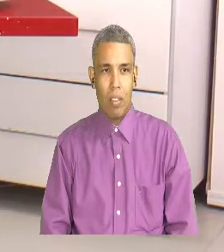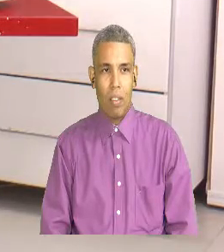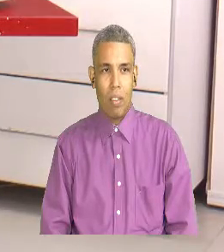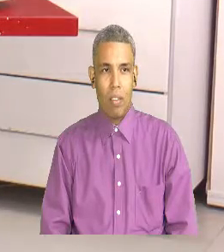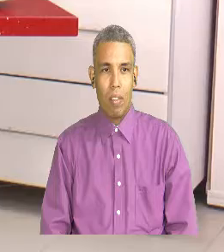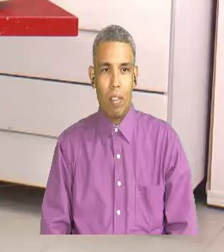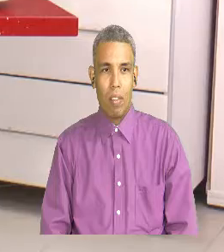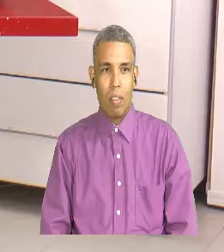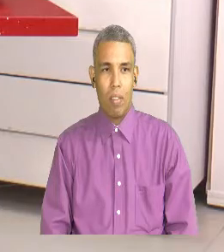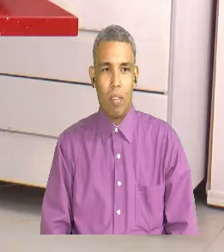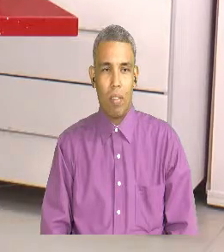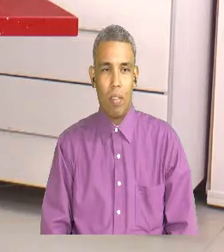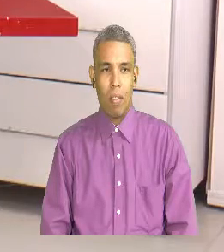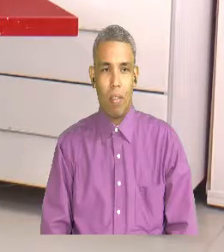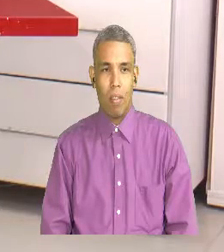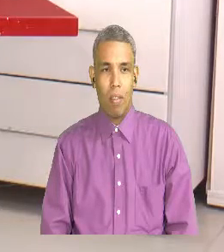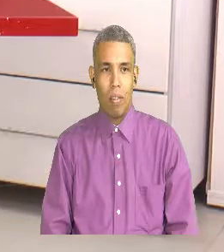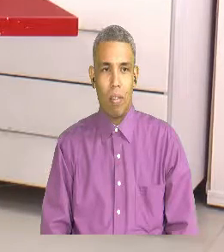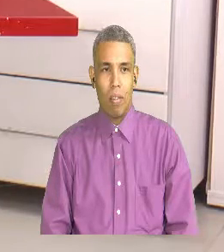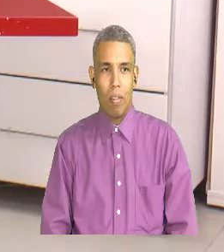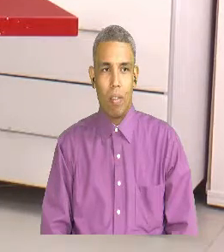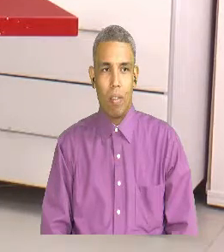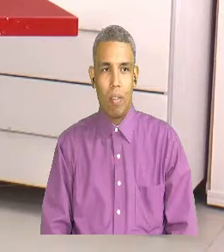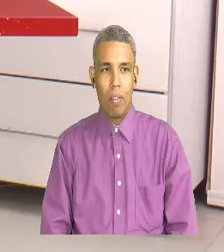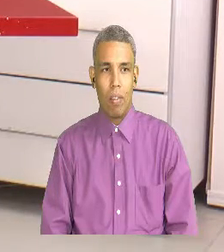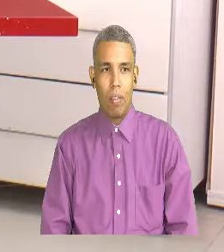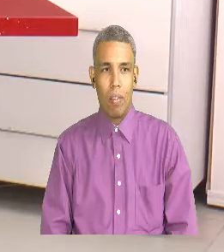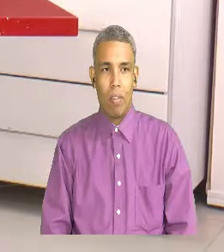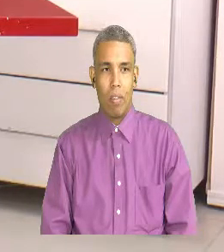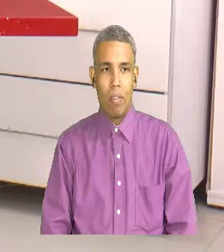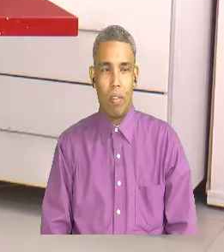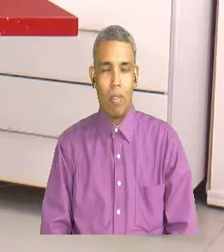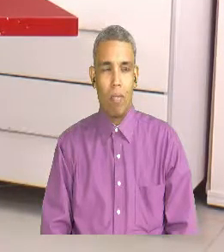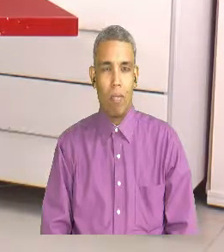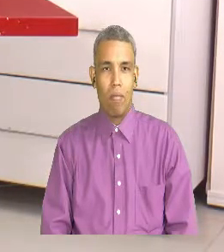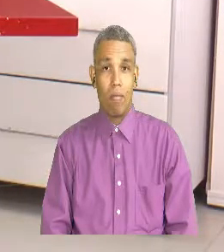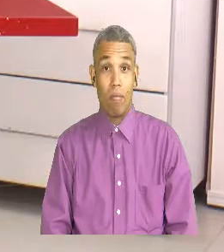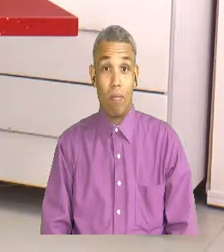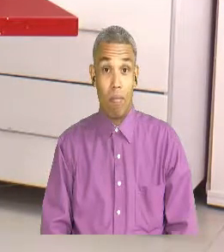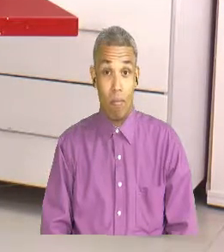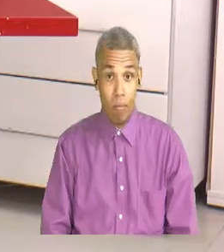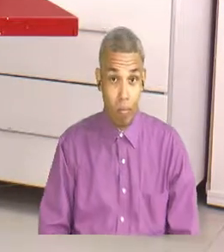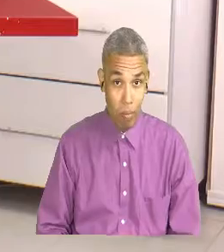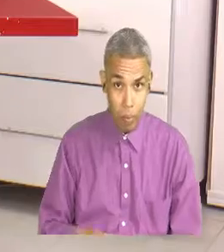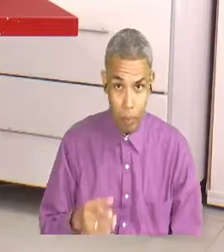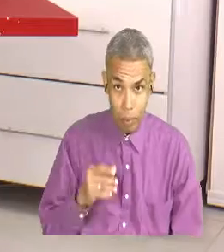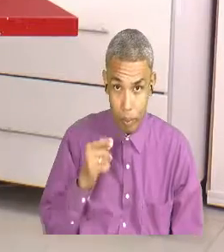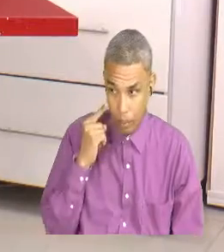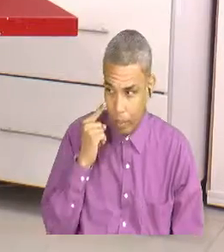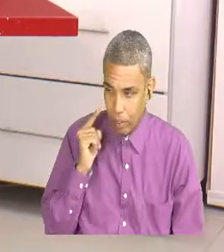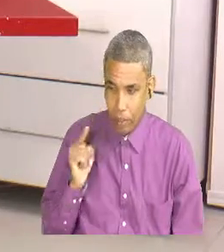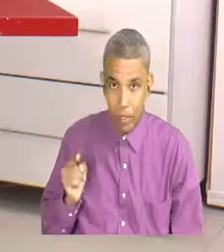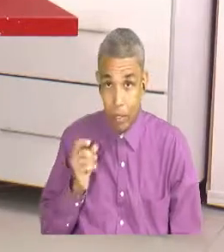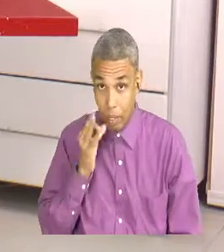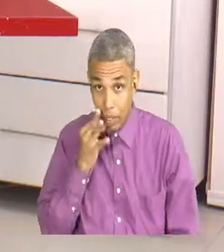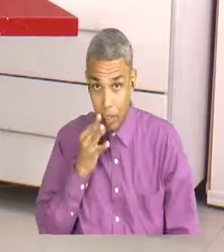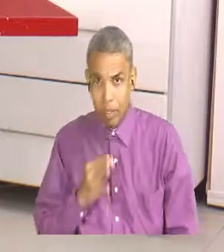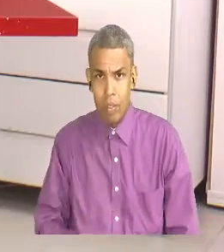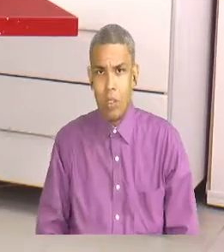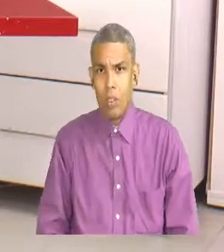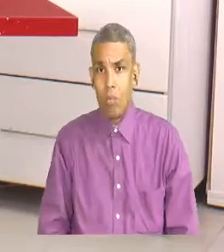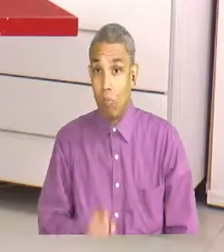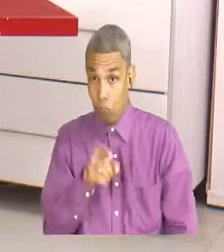Perfecto. Ya está, ya. Ay, quedó linda. Miren precisamente esta receta, caramba. Y esperamos, queridos televidentes, que ustedes